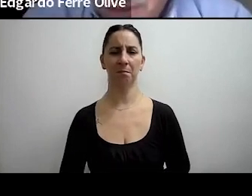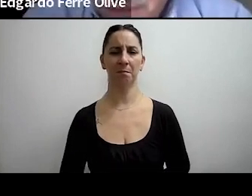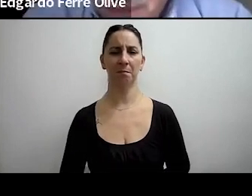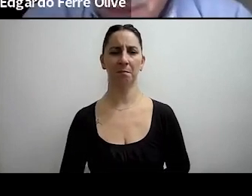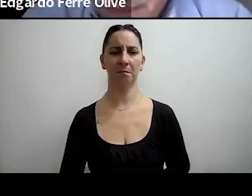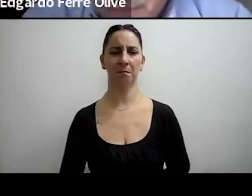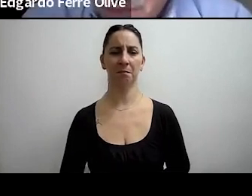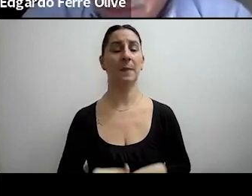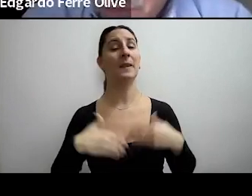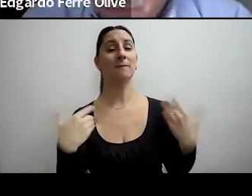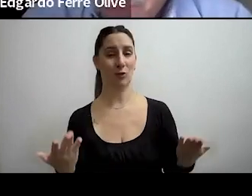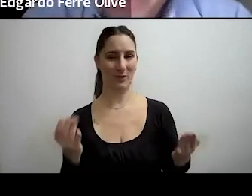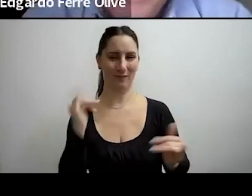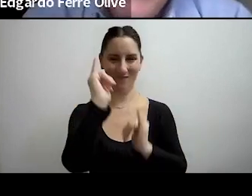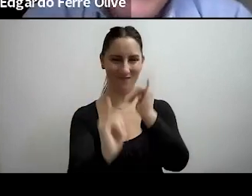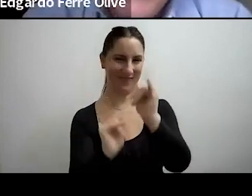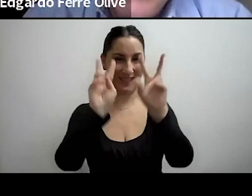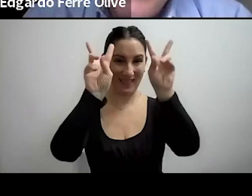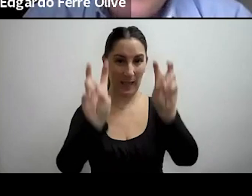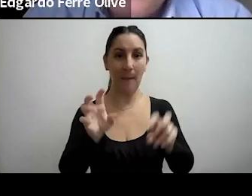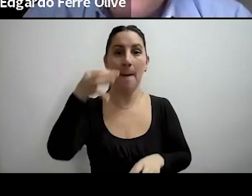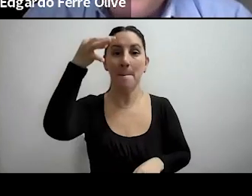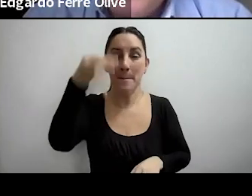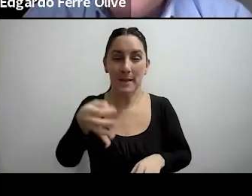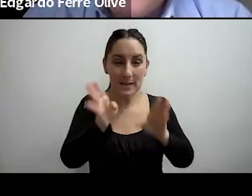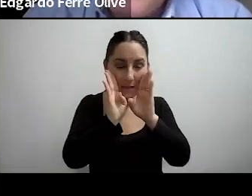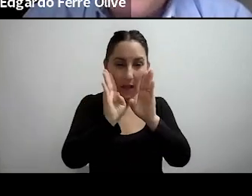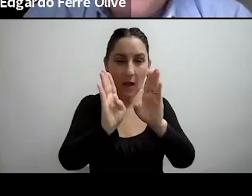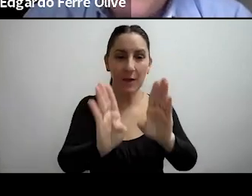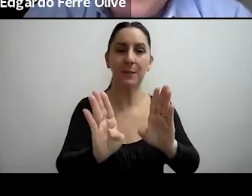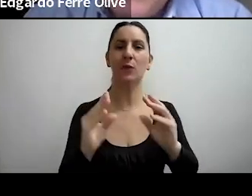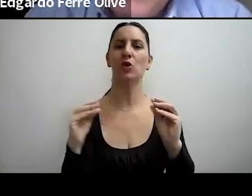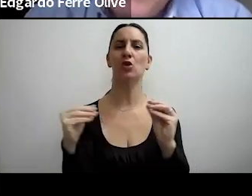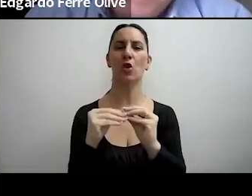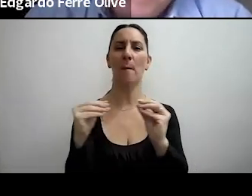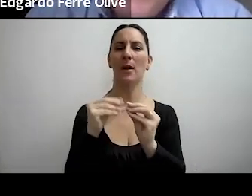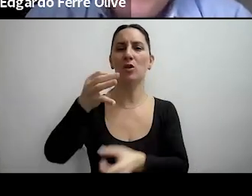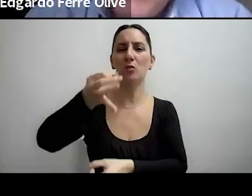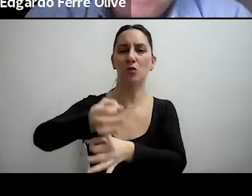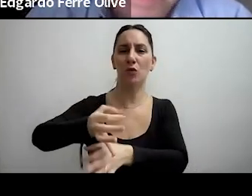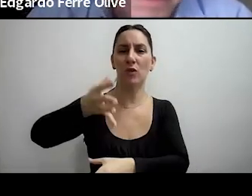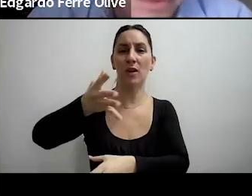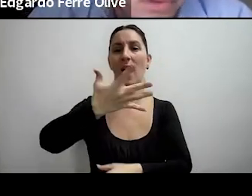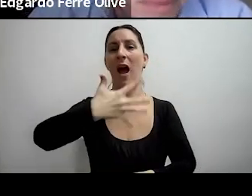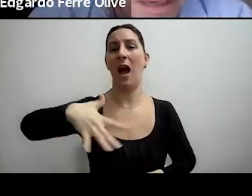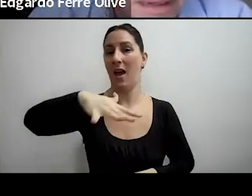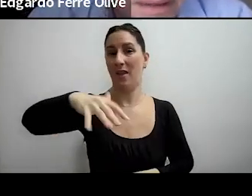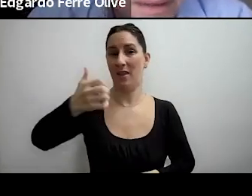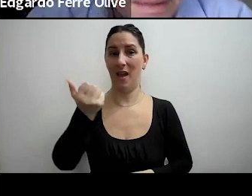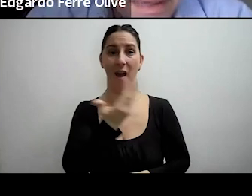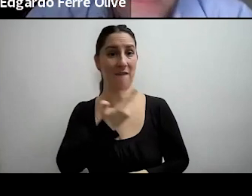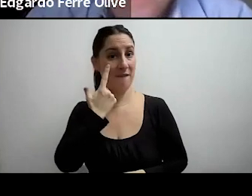poco este tema, enfocándolo obviamente a los colegas profesionales del área nuestra de AFIP, de